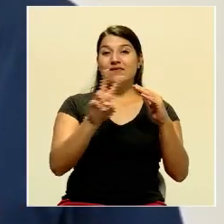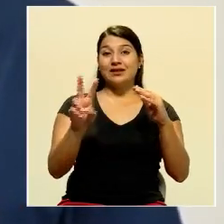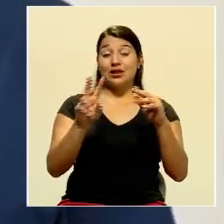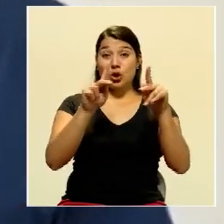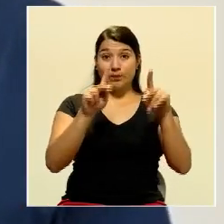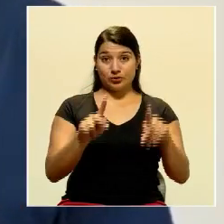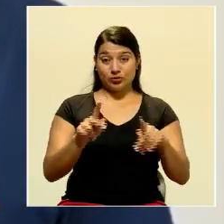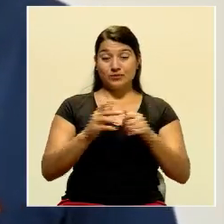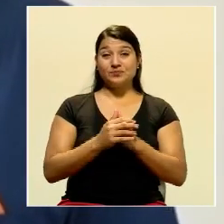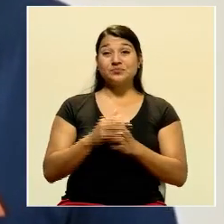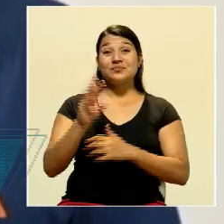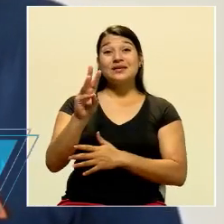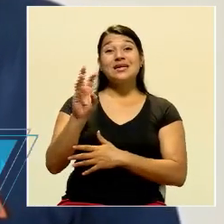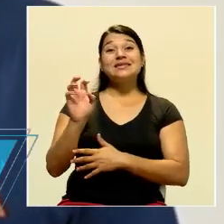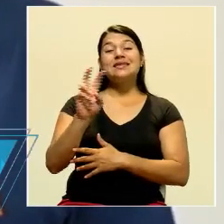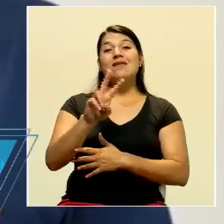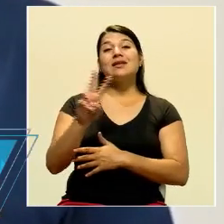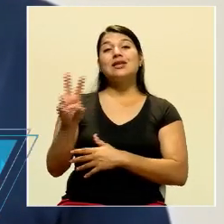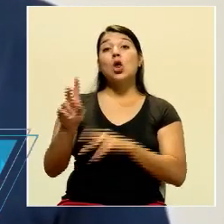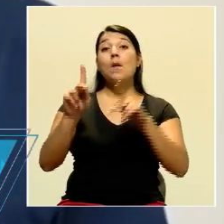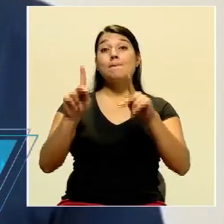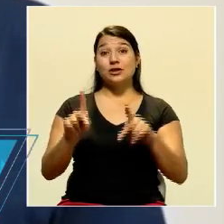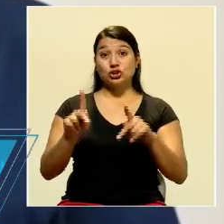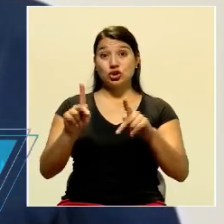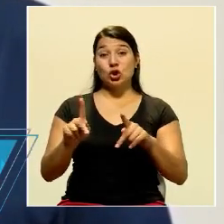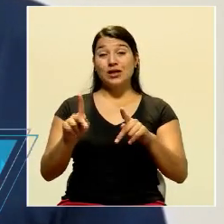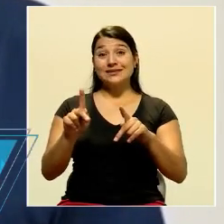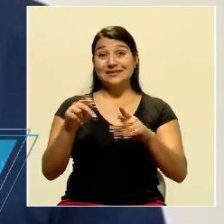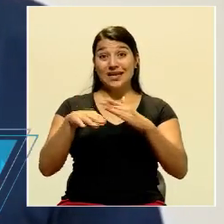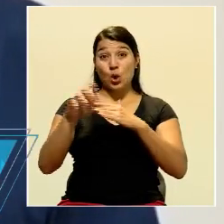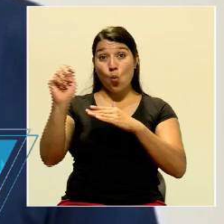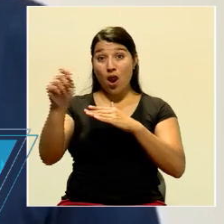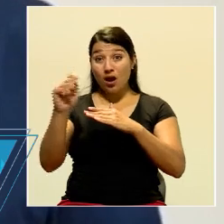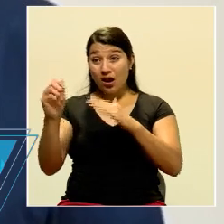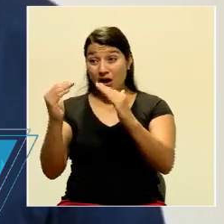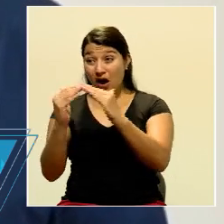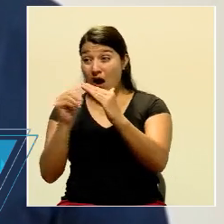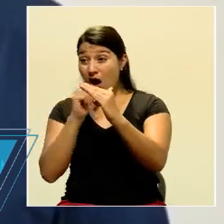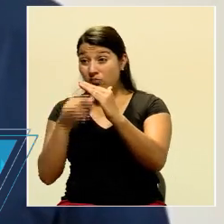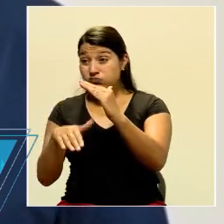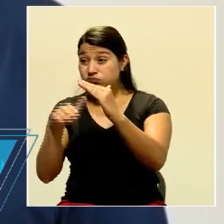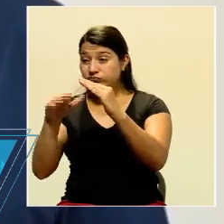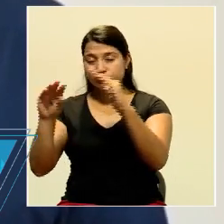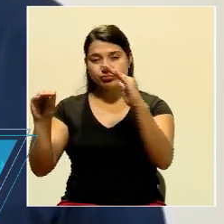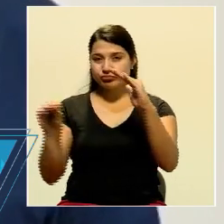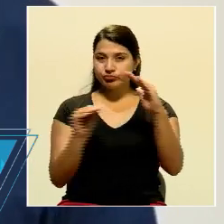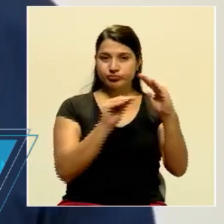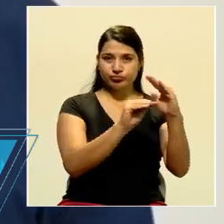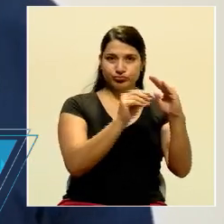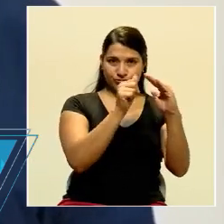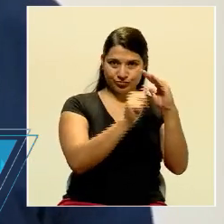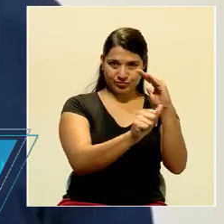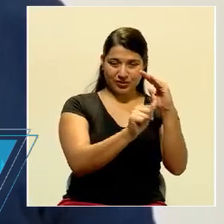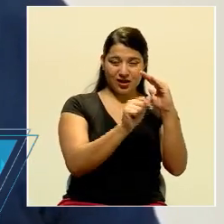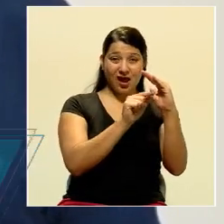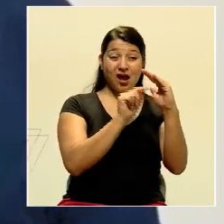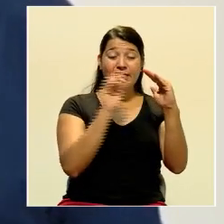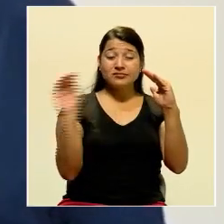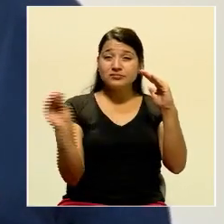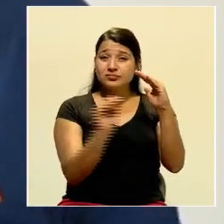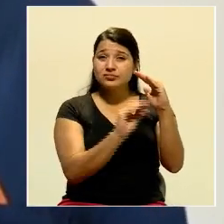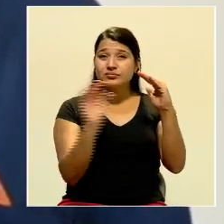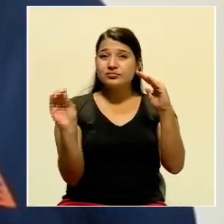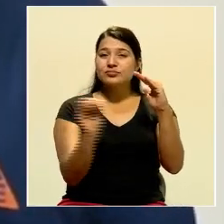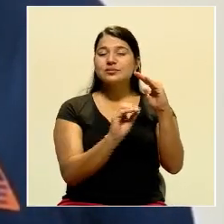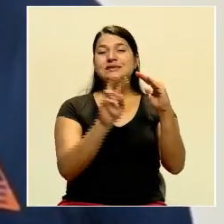622 personas en 17 albergues es el balance a esta hora, producto de las lluvias que se han generado principalmente